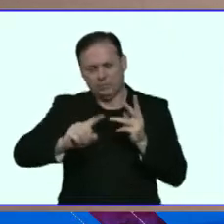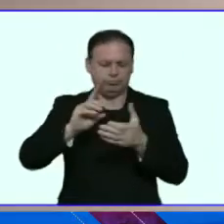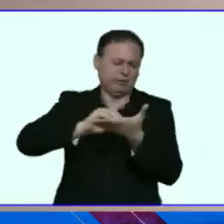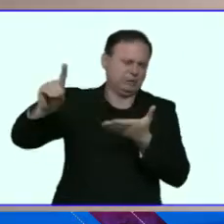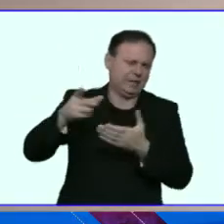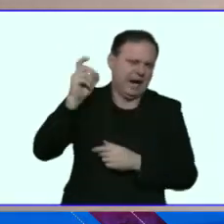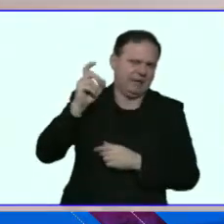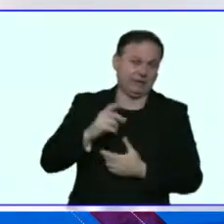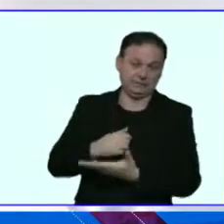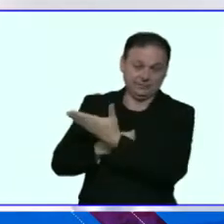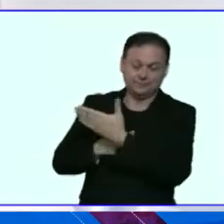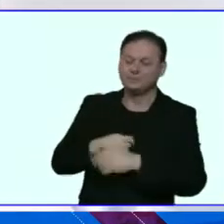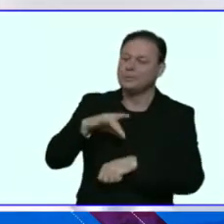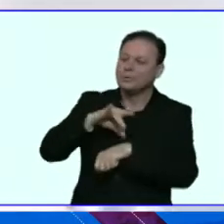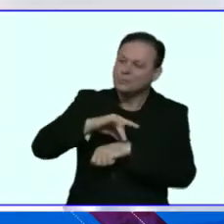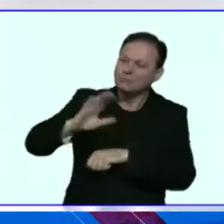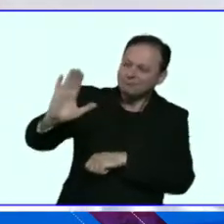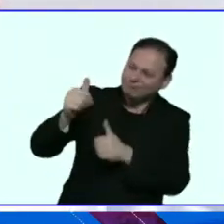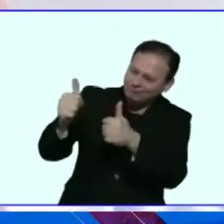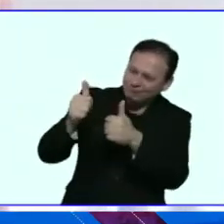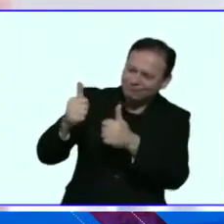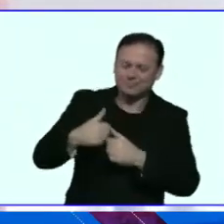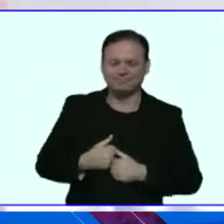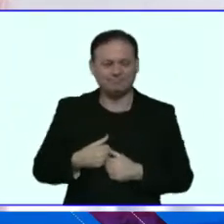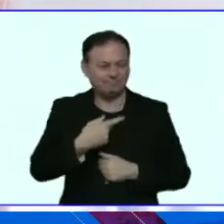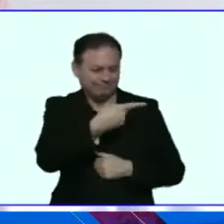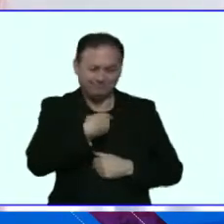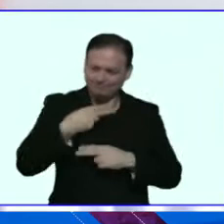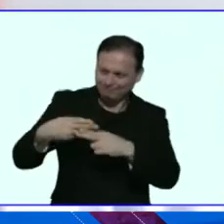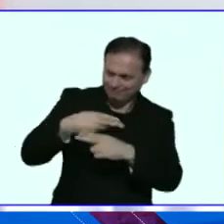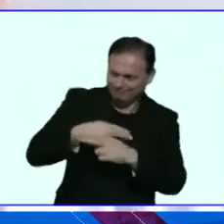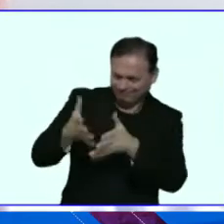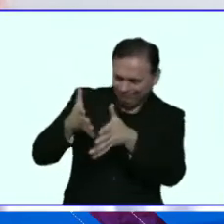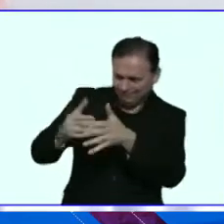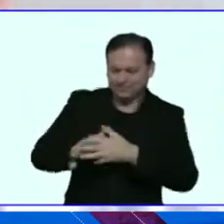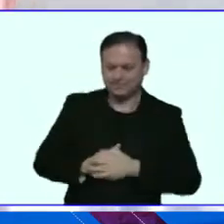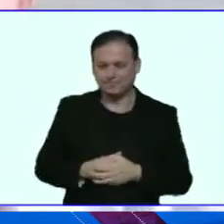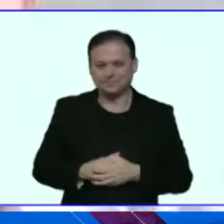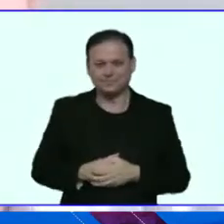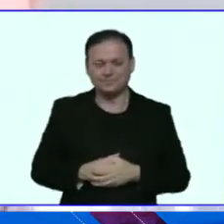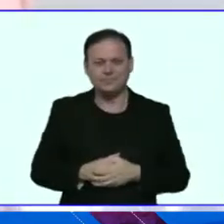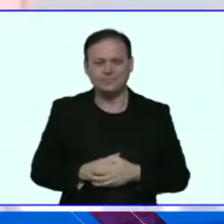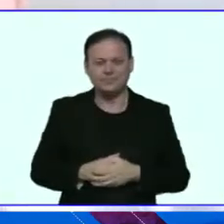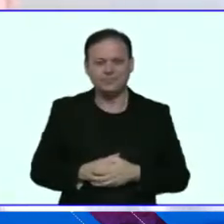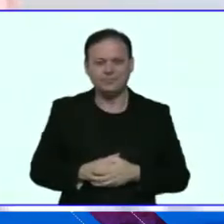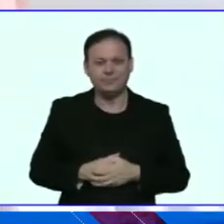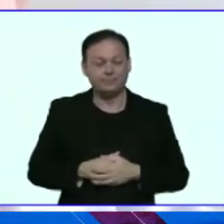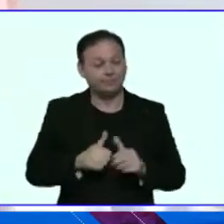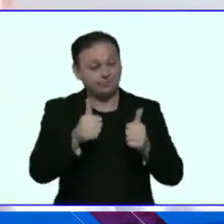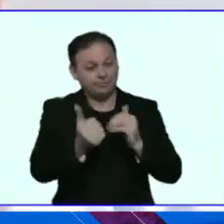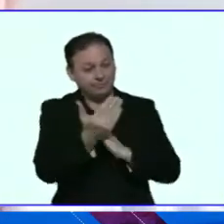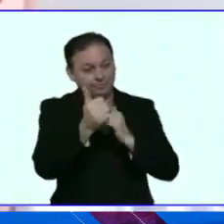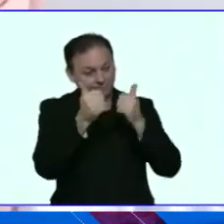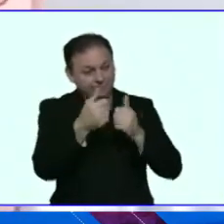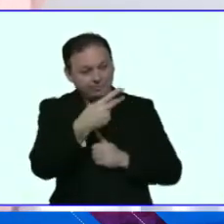Doctor, gracias por atendernos. Te saluda Carlos Gómez, María de Pintos, para América Paraguay. Buen día. Muy buenos días, Carlos y María, y